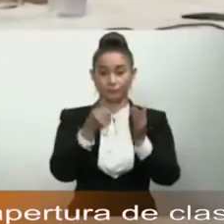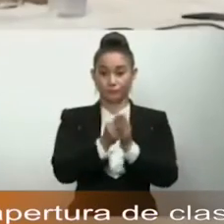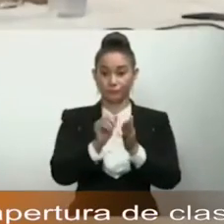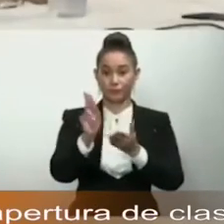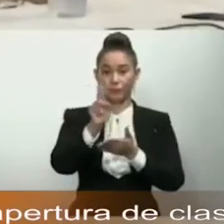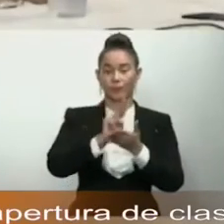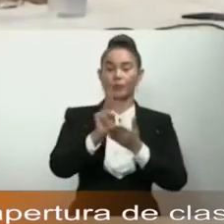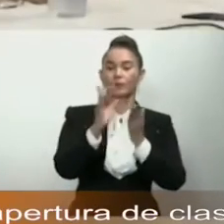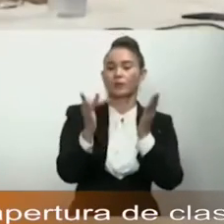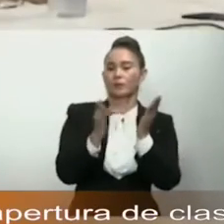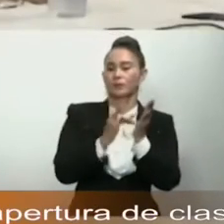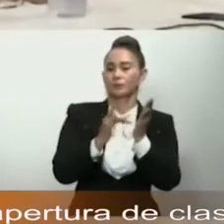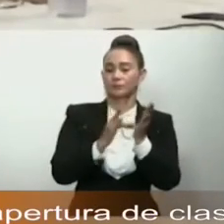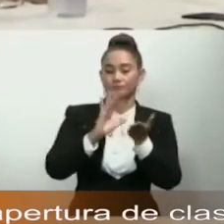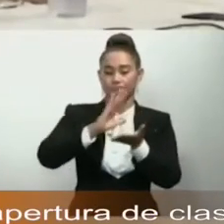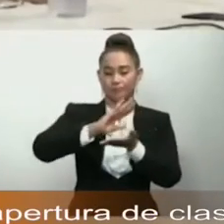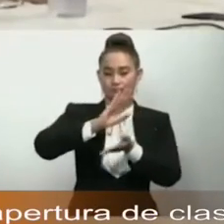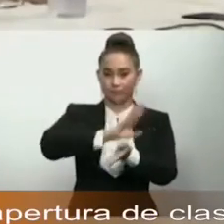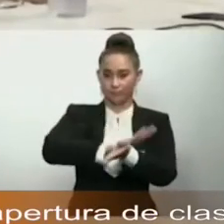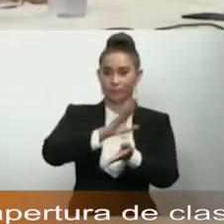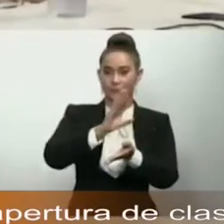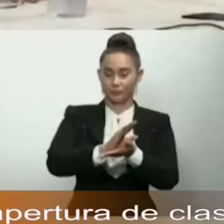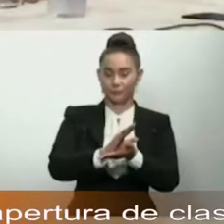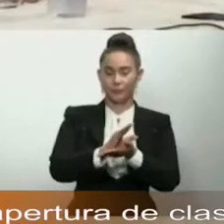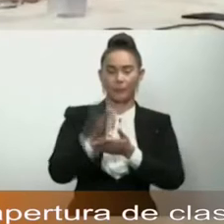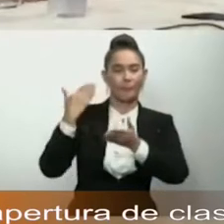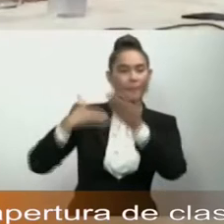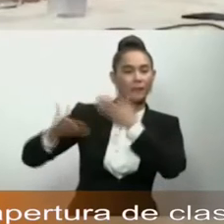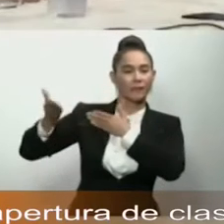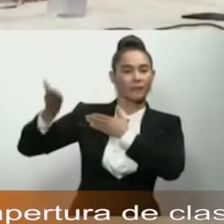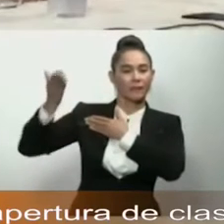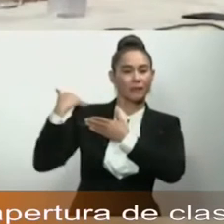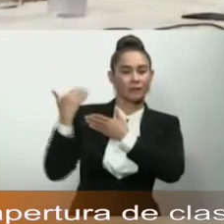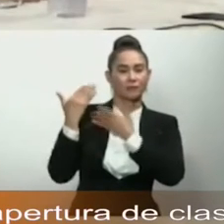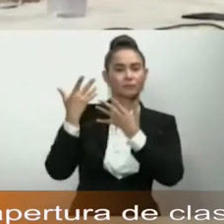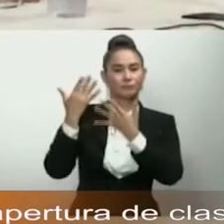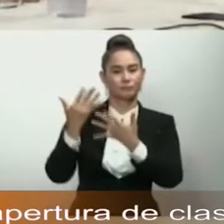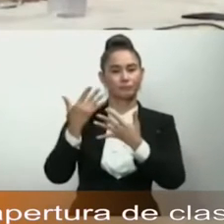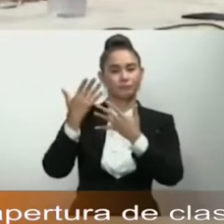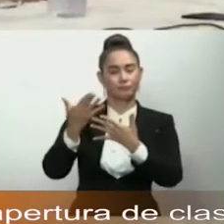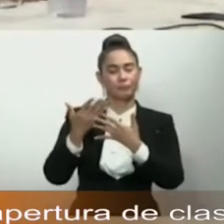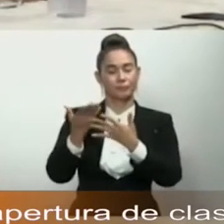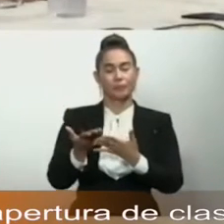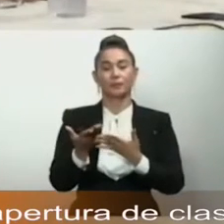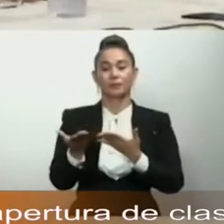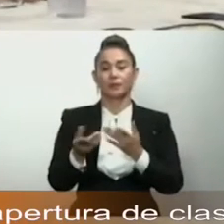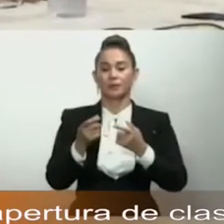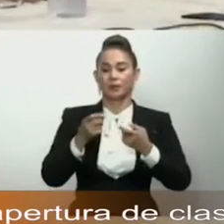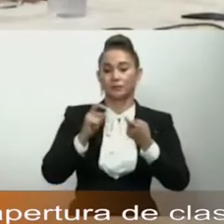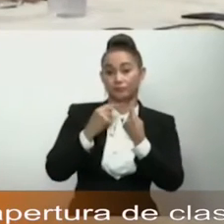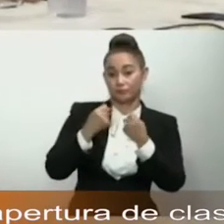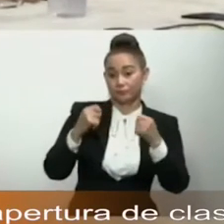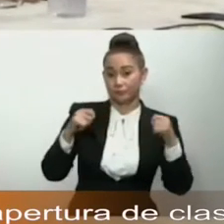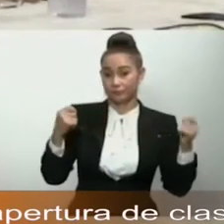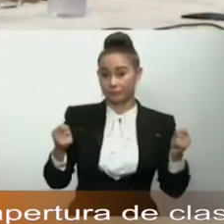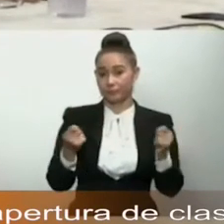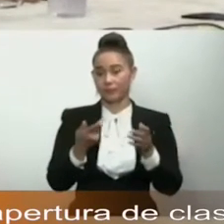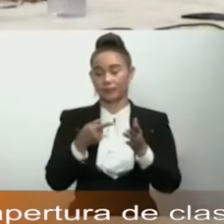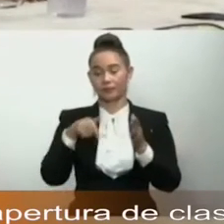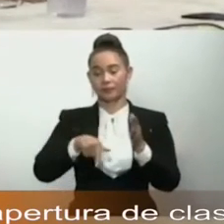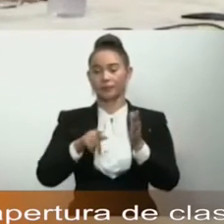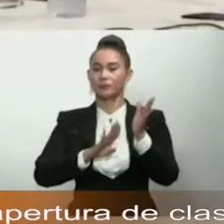impartan docencia de manera presencial sin autorización y reveló que la dirección de colegios